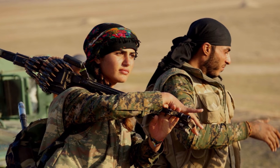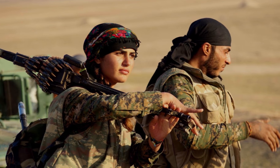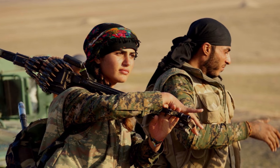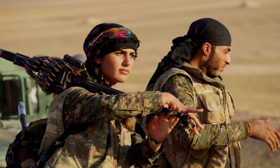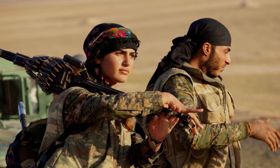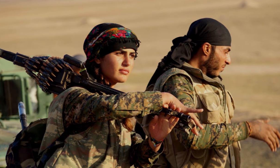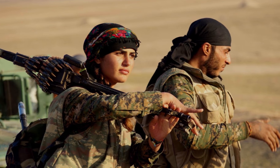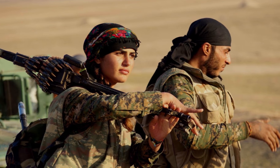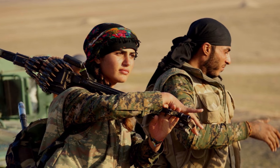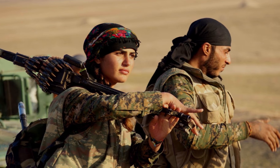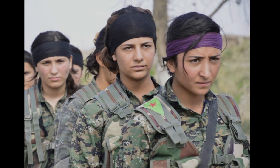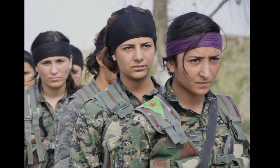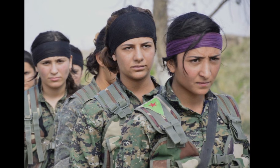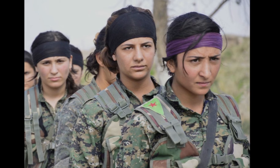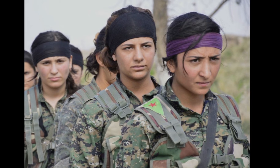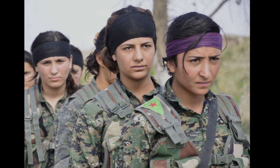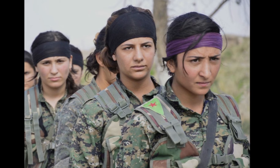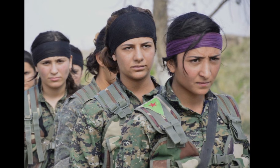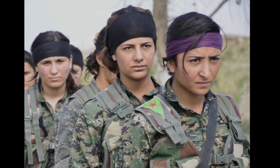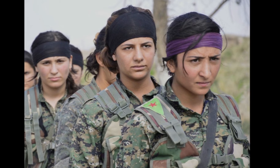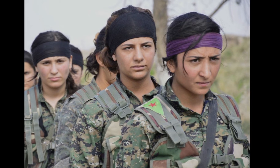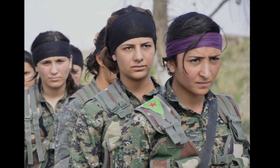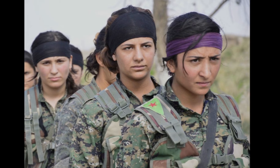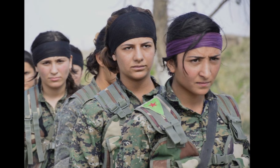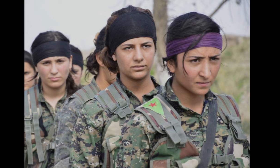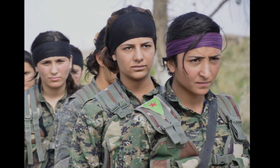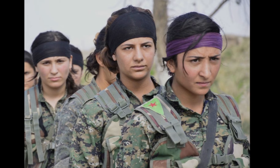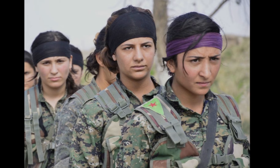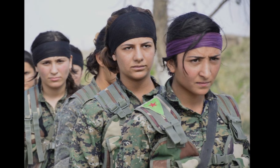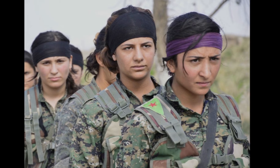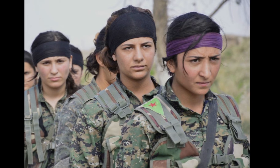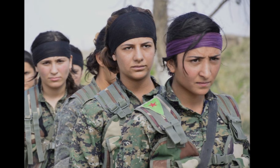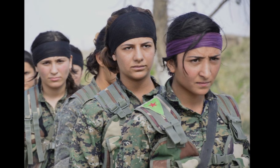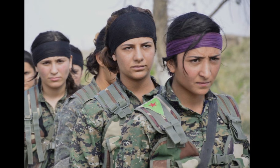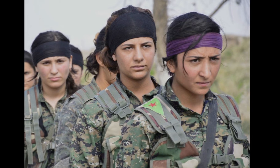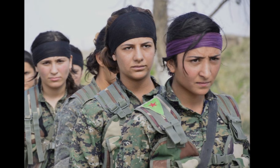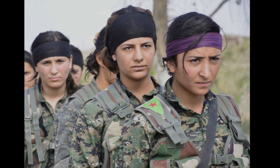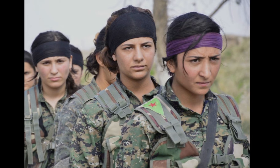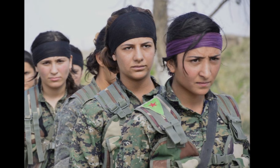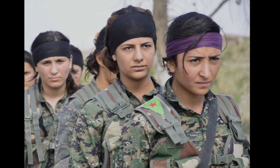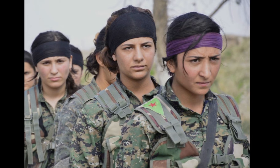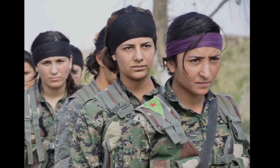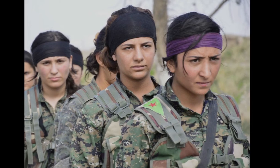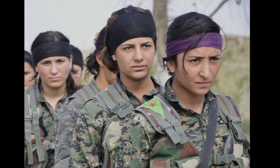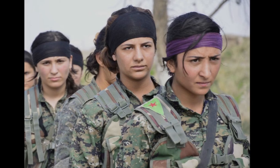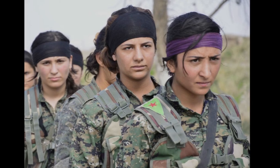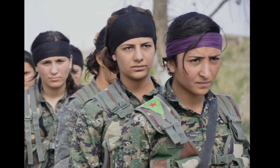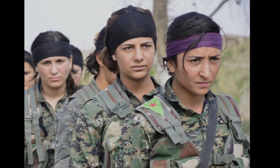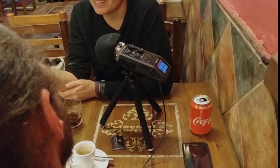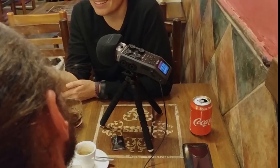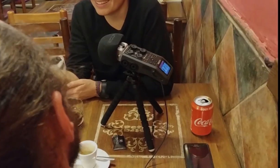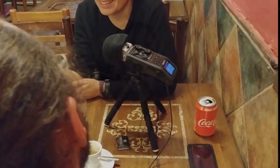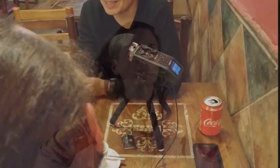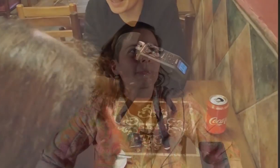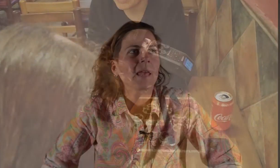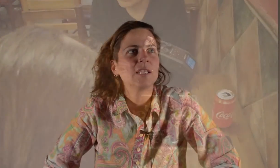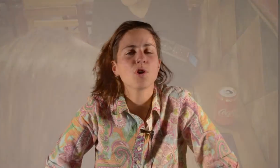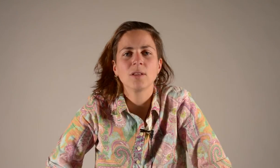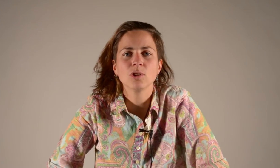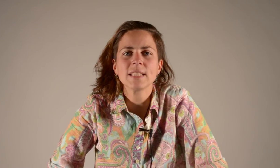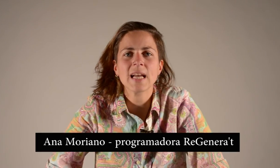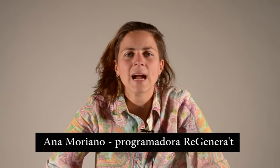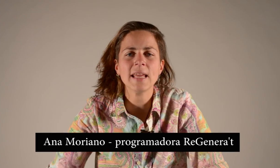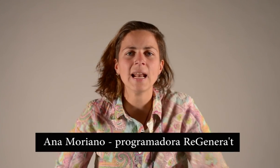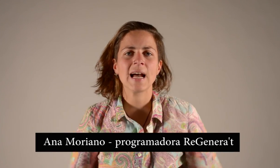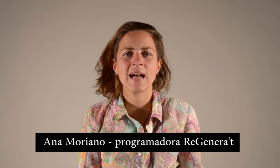de ideación política o de construcción de su propia teoría, pero sino también de espacios físicos separados, ¿no? Y